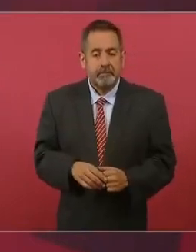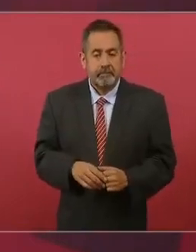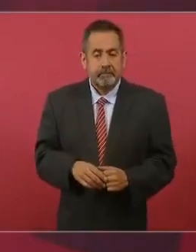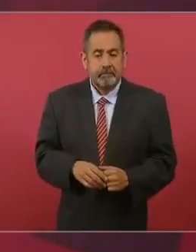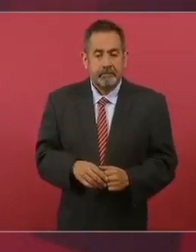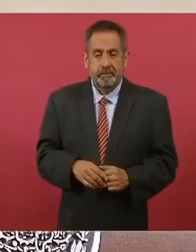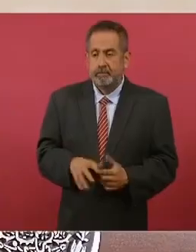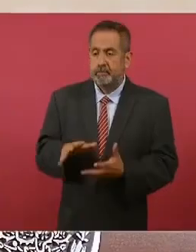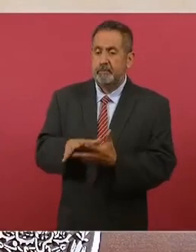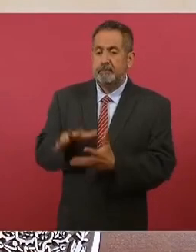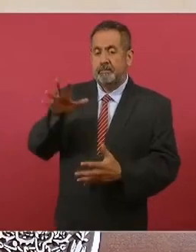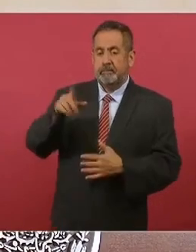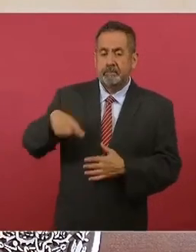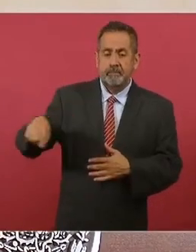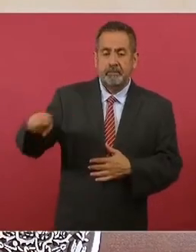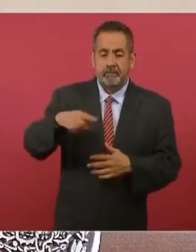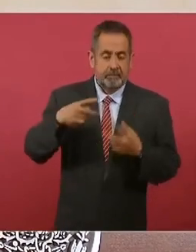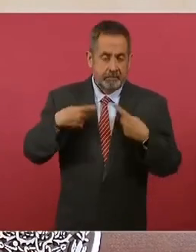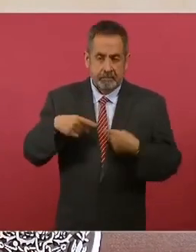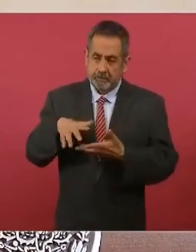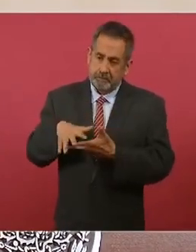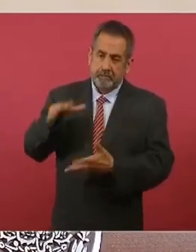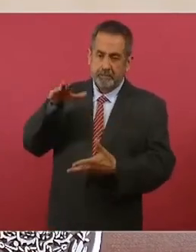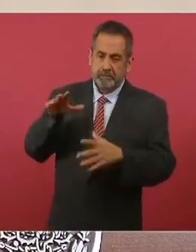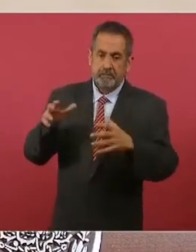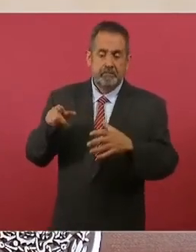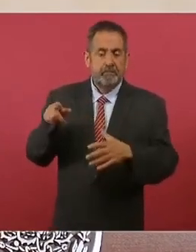es la mayoría del pueblo.